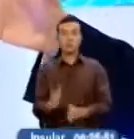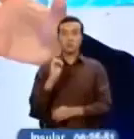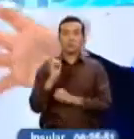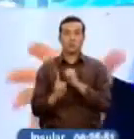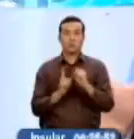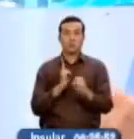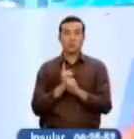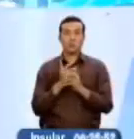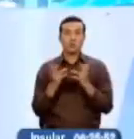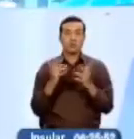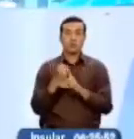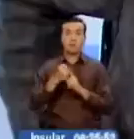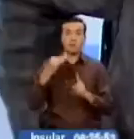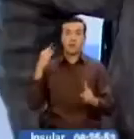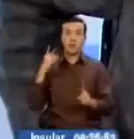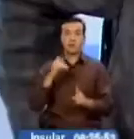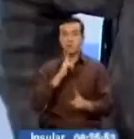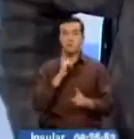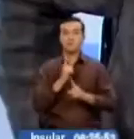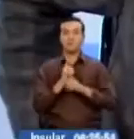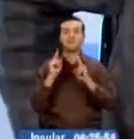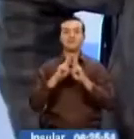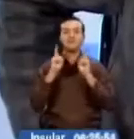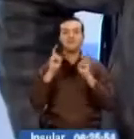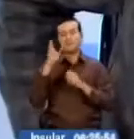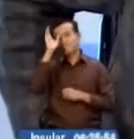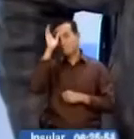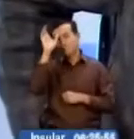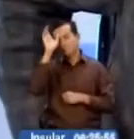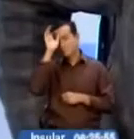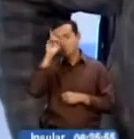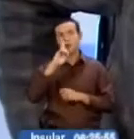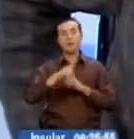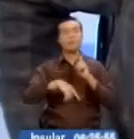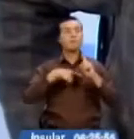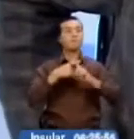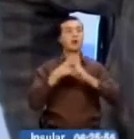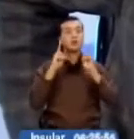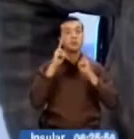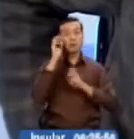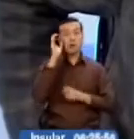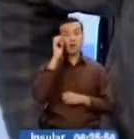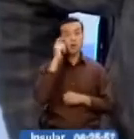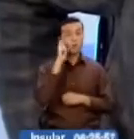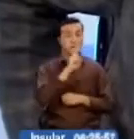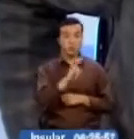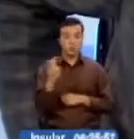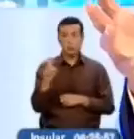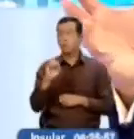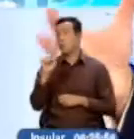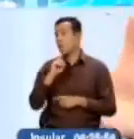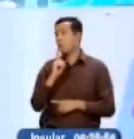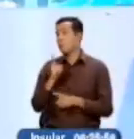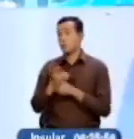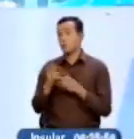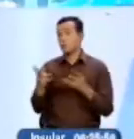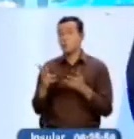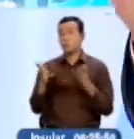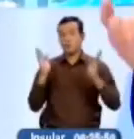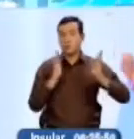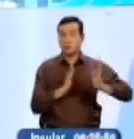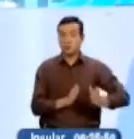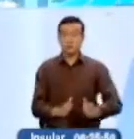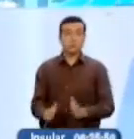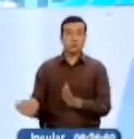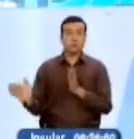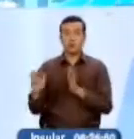fuera esto tiene un impacto no solamente en el aspecto cultural sino además en el aspecto turístico y por supuesto de ubica aloja